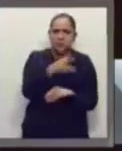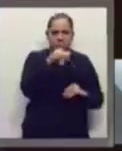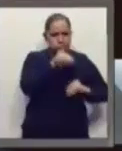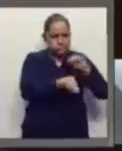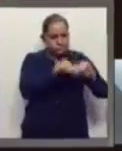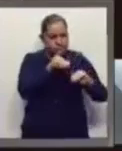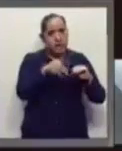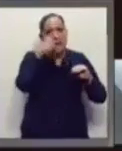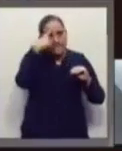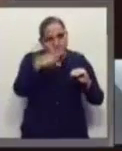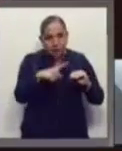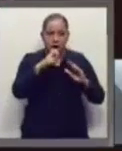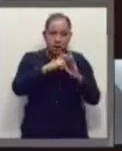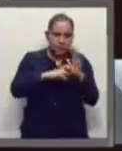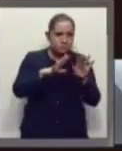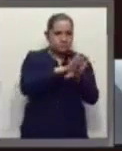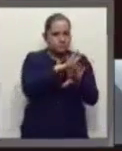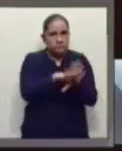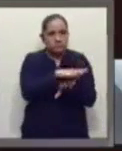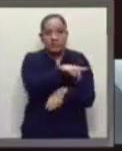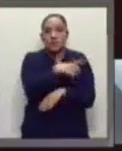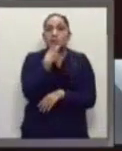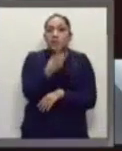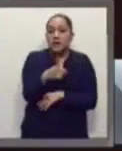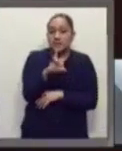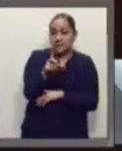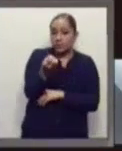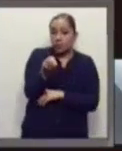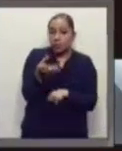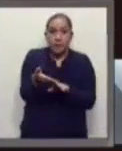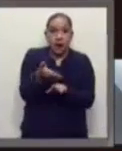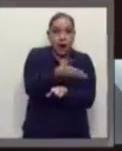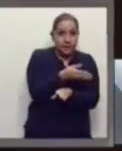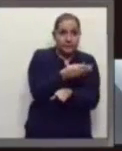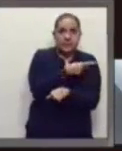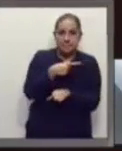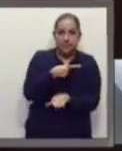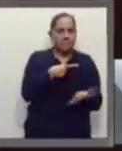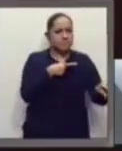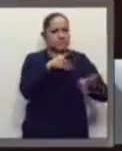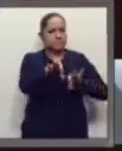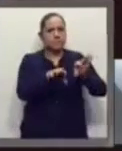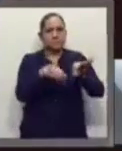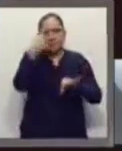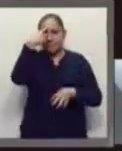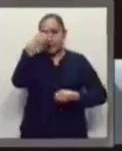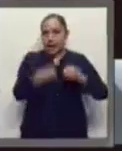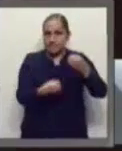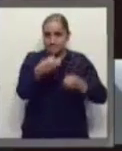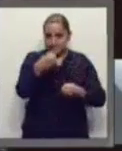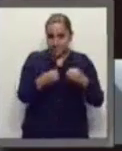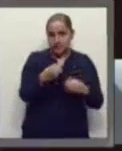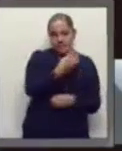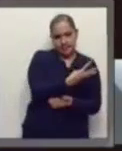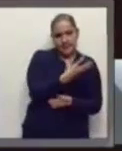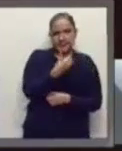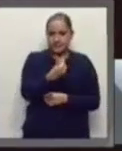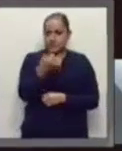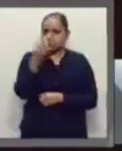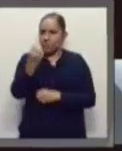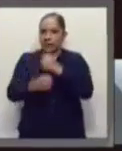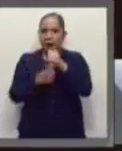actualizan la norma, designar antes del 30 de octubre a los magistrados que cubrirían periodos de 3, 6 y 9